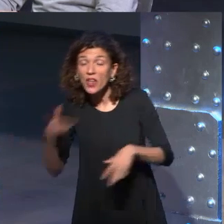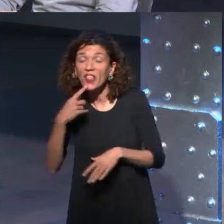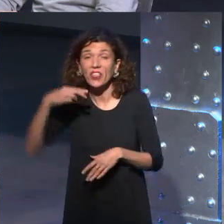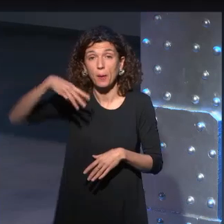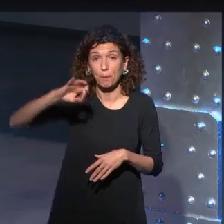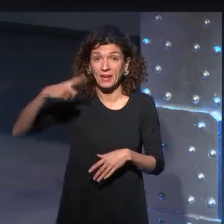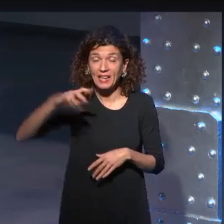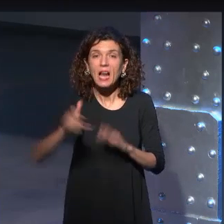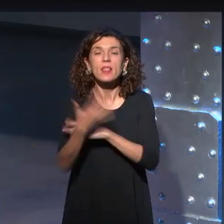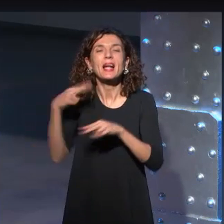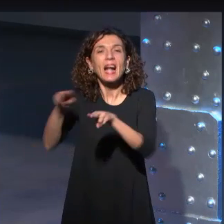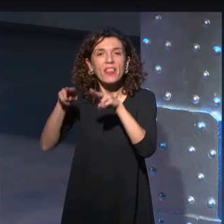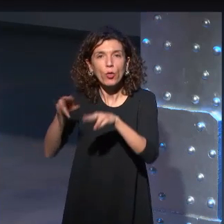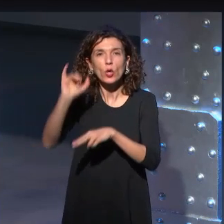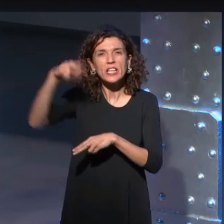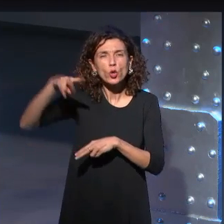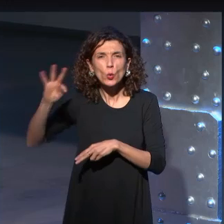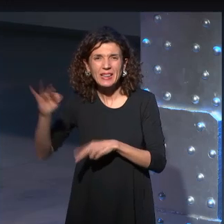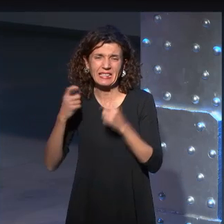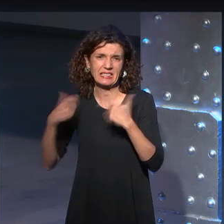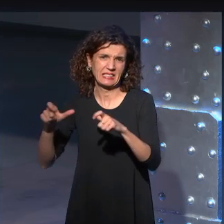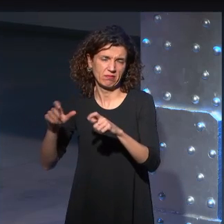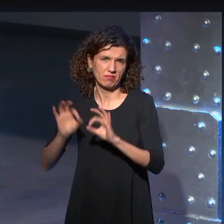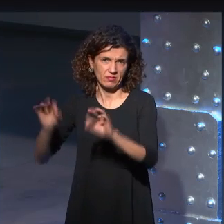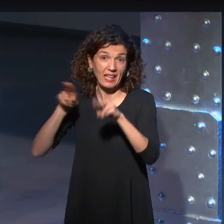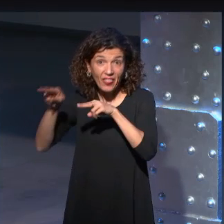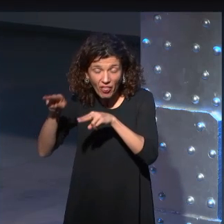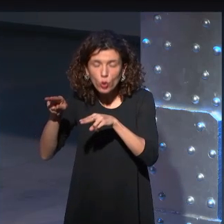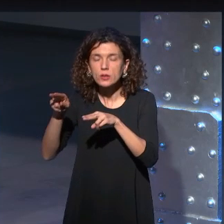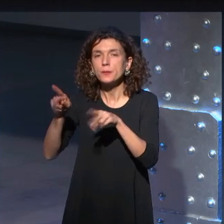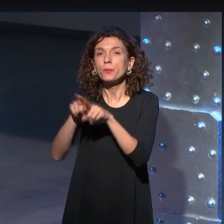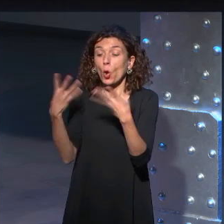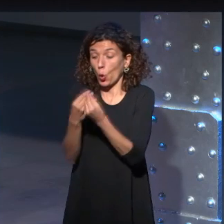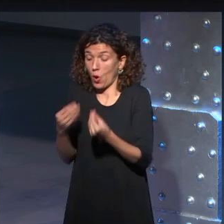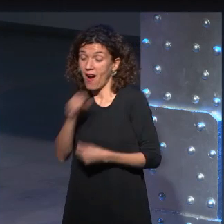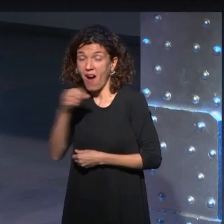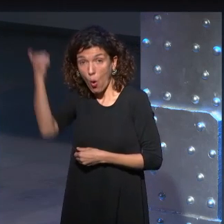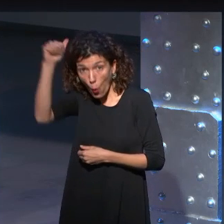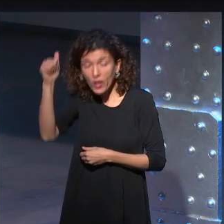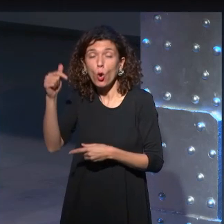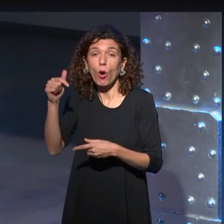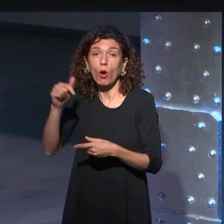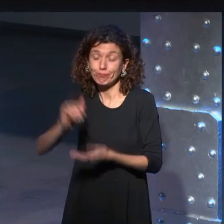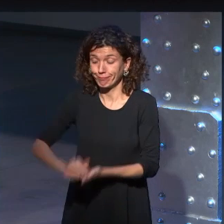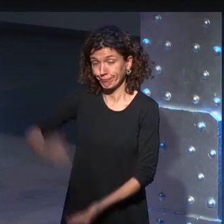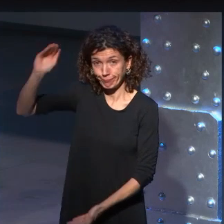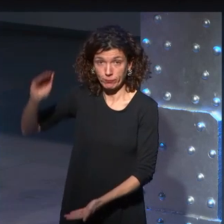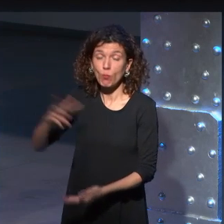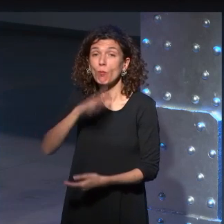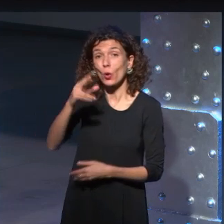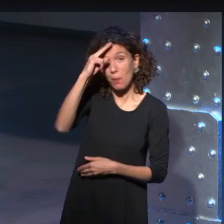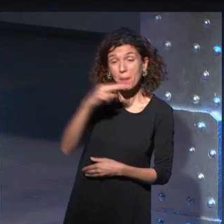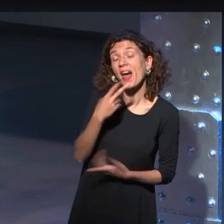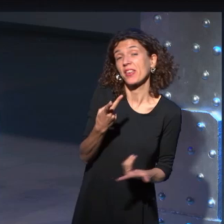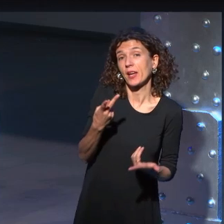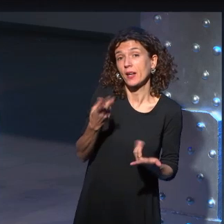de un cazador inuit que se ha dedicado junto con su abuelo, quien es que lo cría, porque su padre,